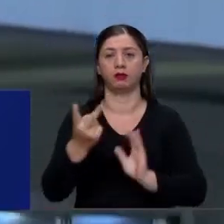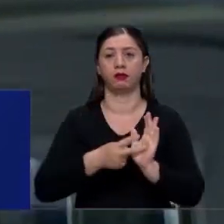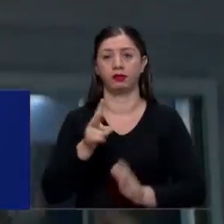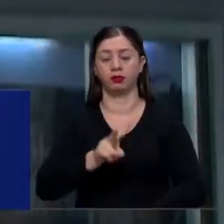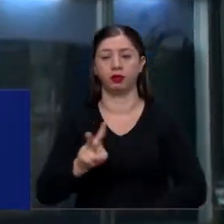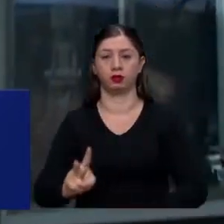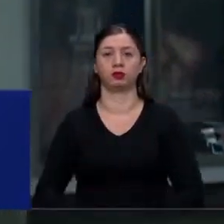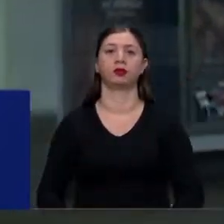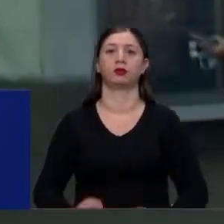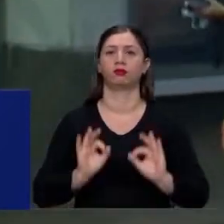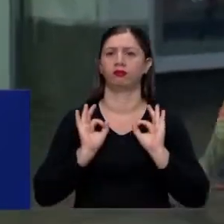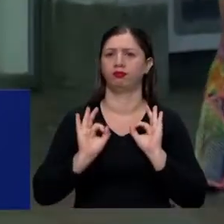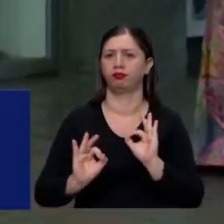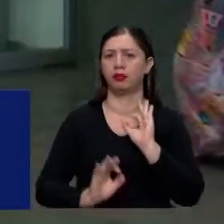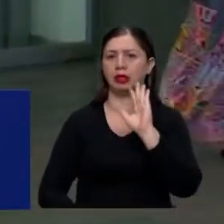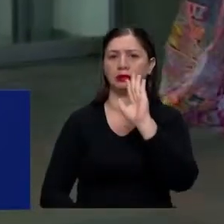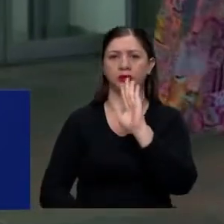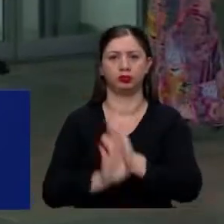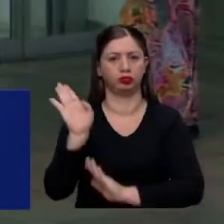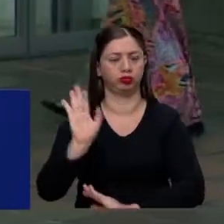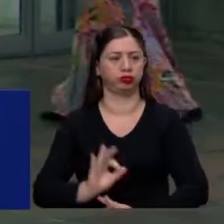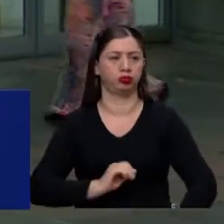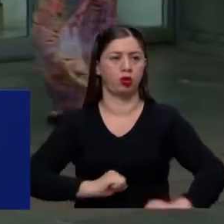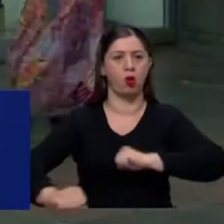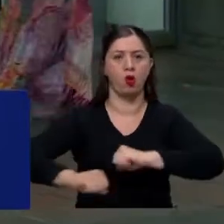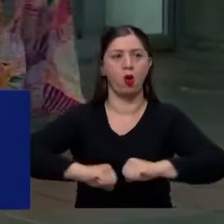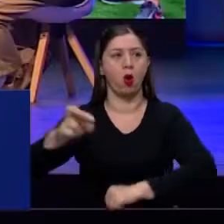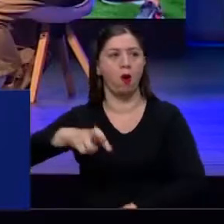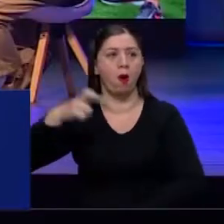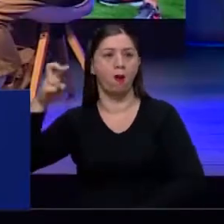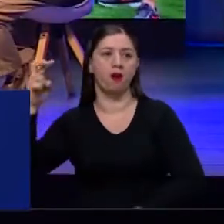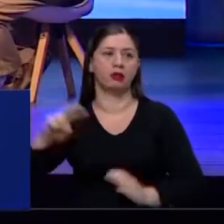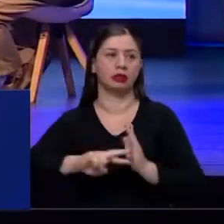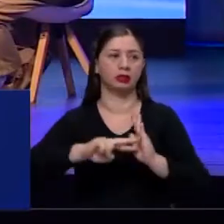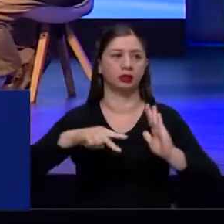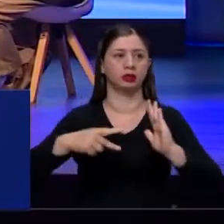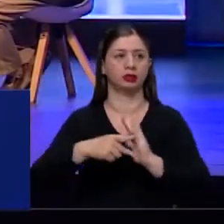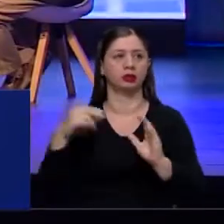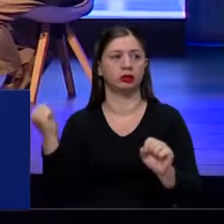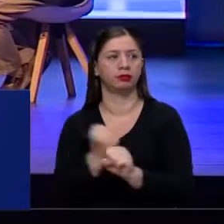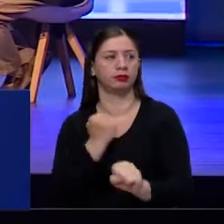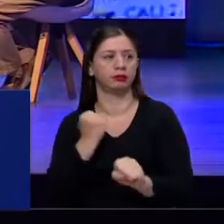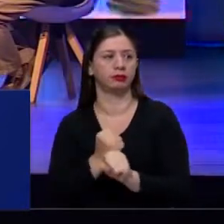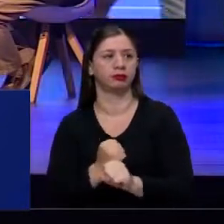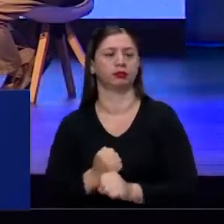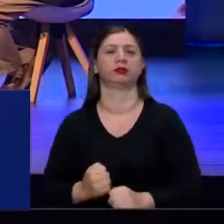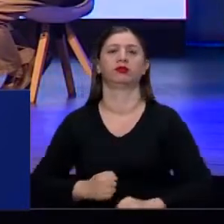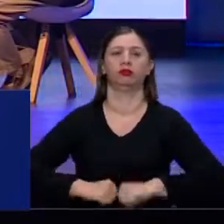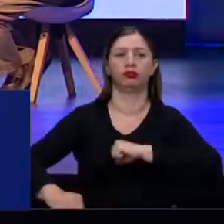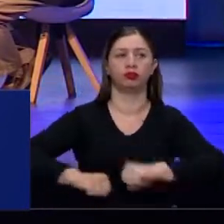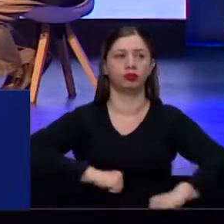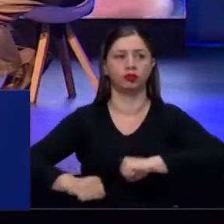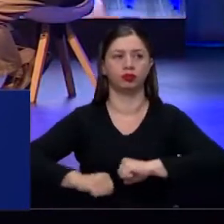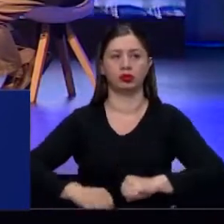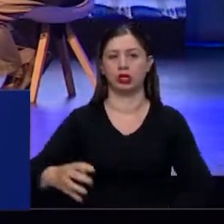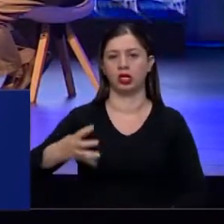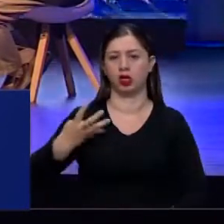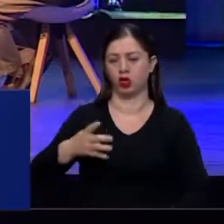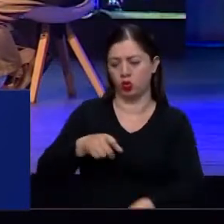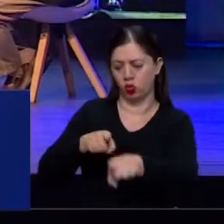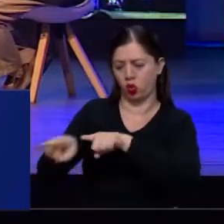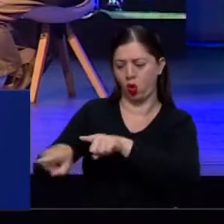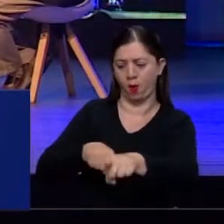éxito que se obtuvo fue resultado del despliegue profesional y técnico que trabajó con entrega durante el desarrollo de las